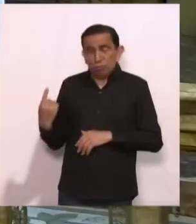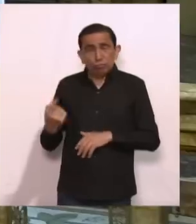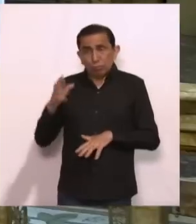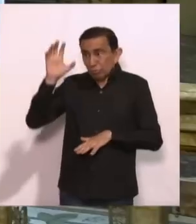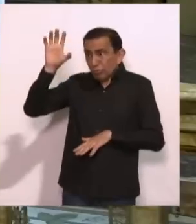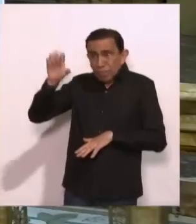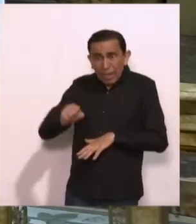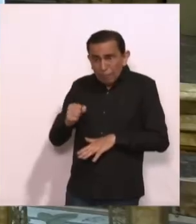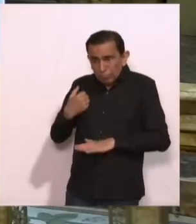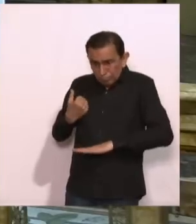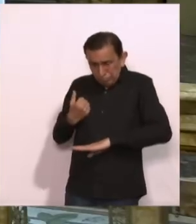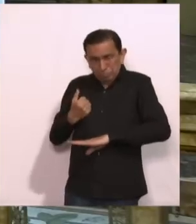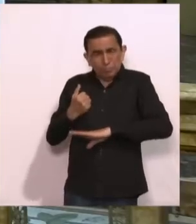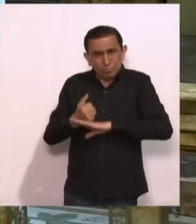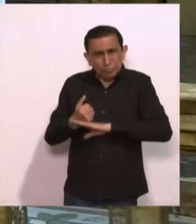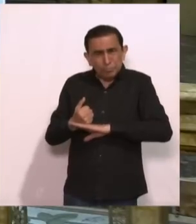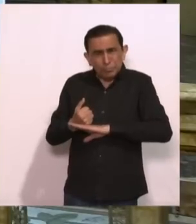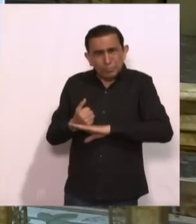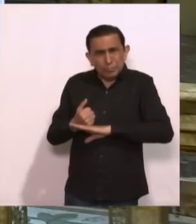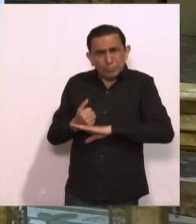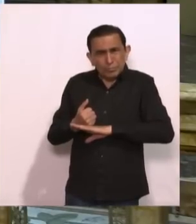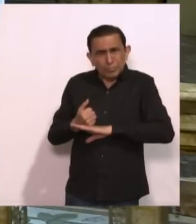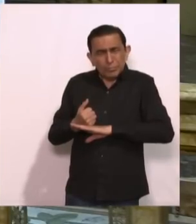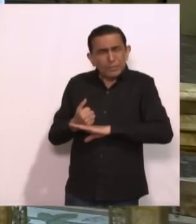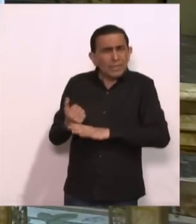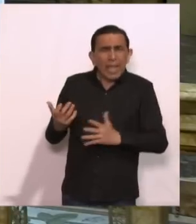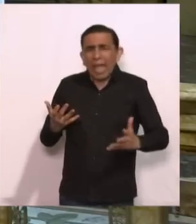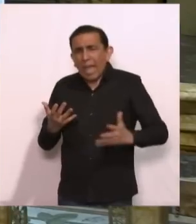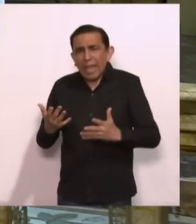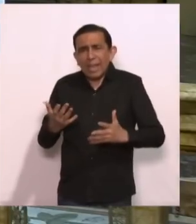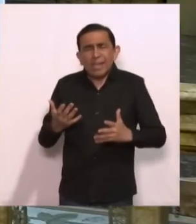Traemos a ti nuestra justa inquietud,